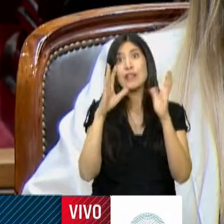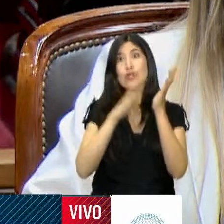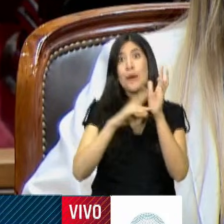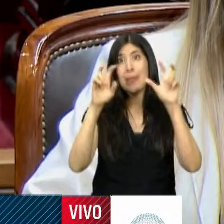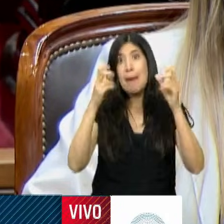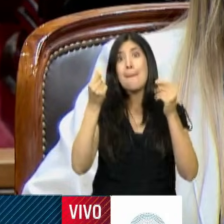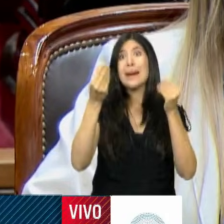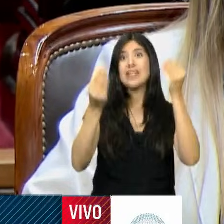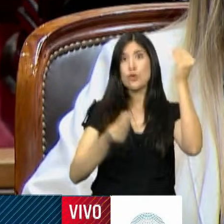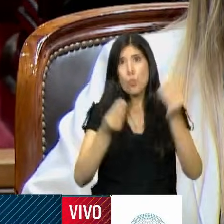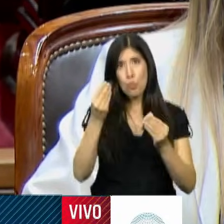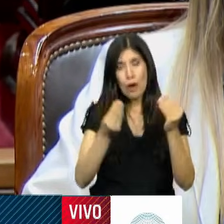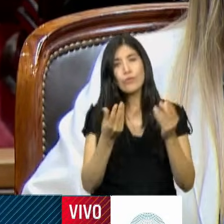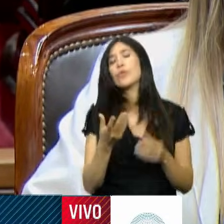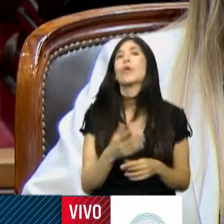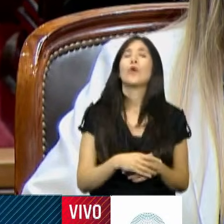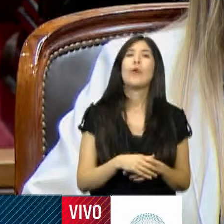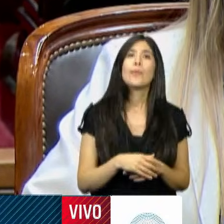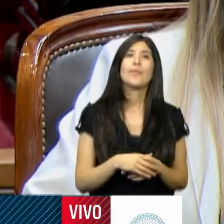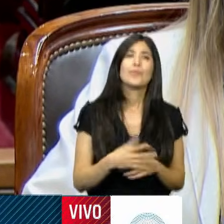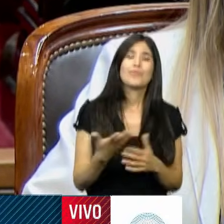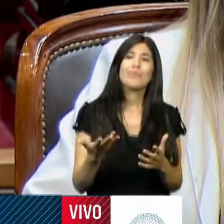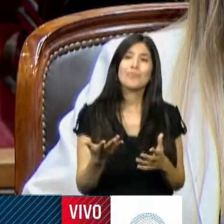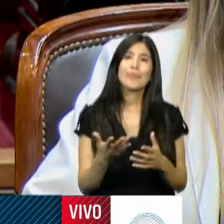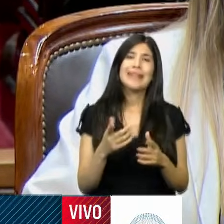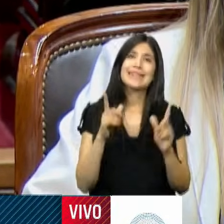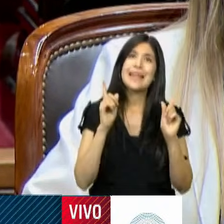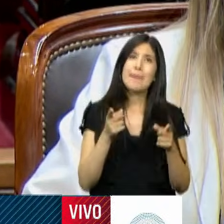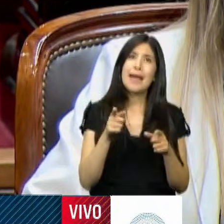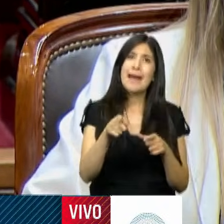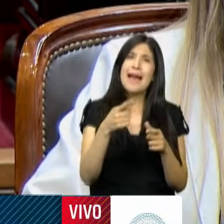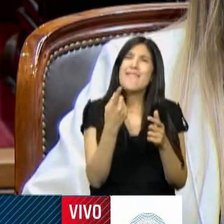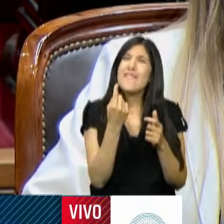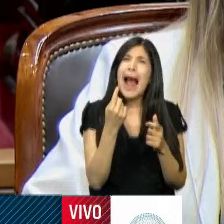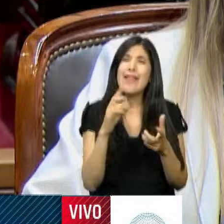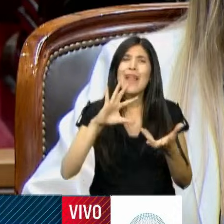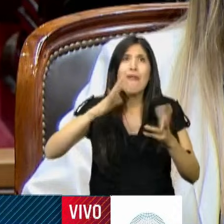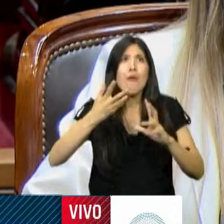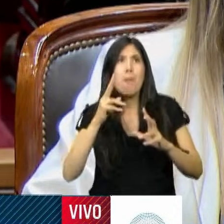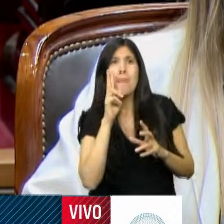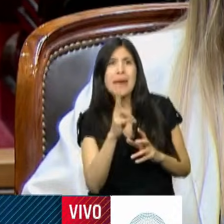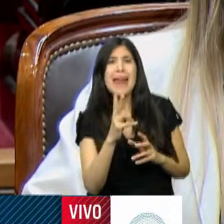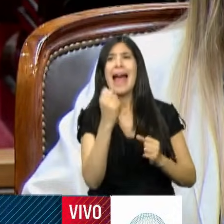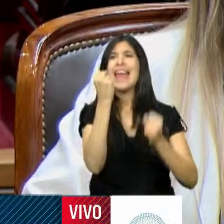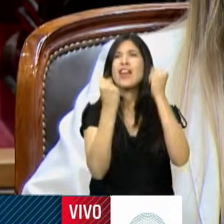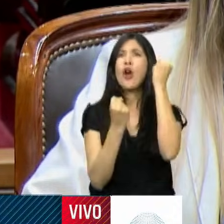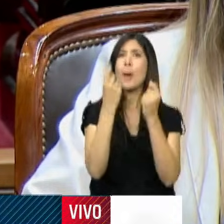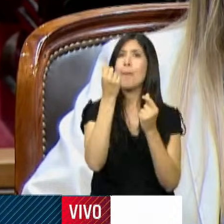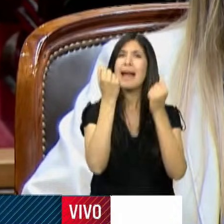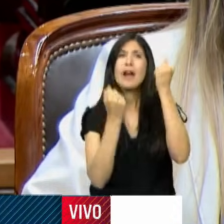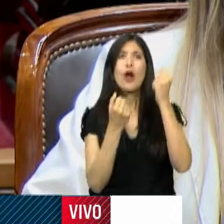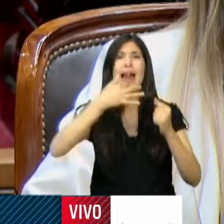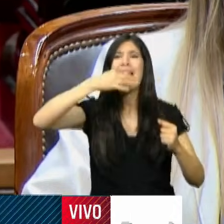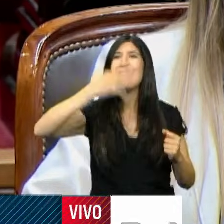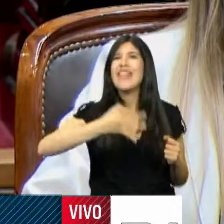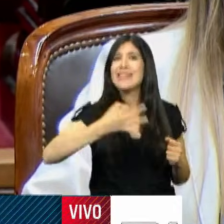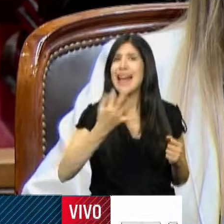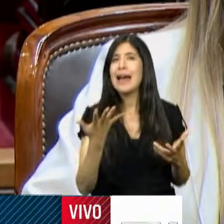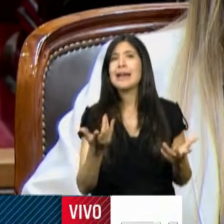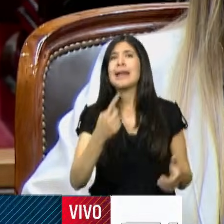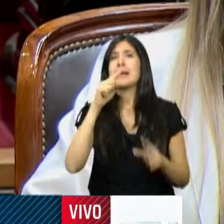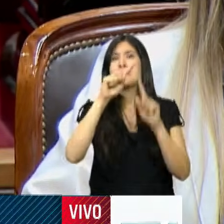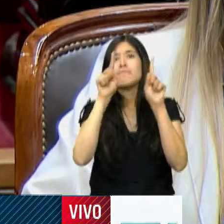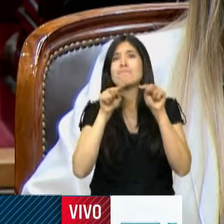presupuestario es la ausencia de una mirada sobre la economía real. La pregunta